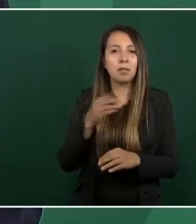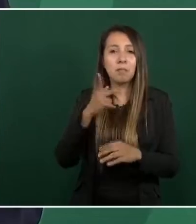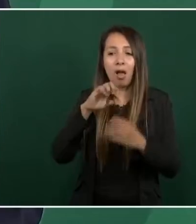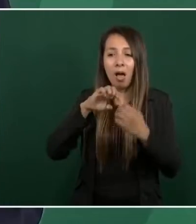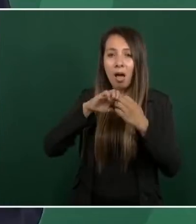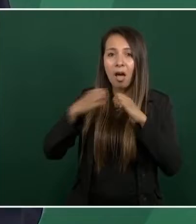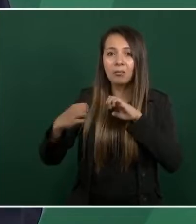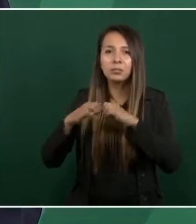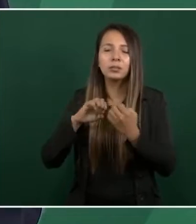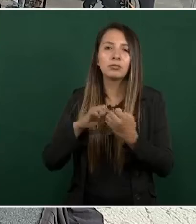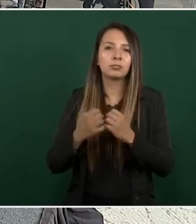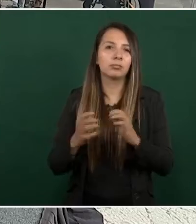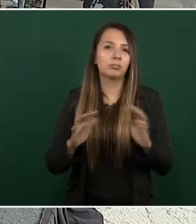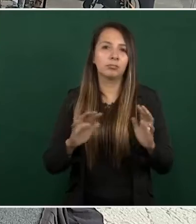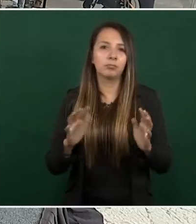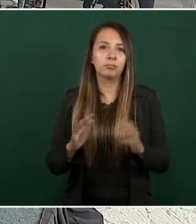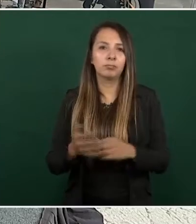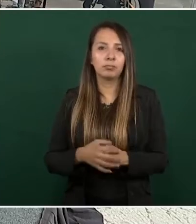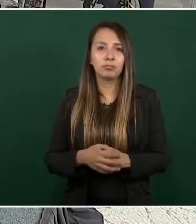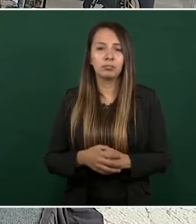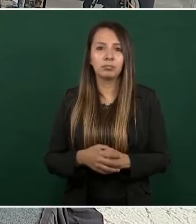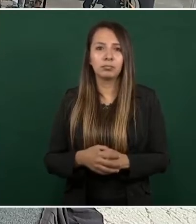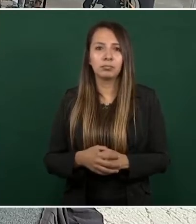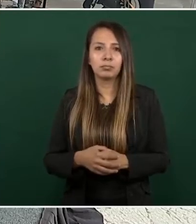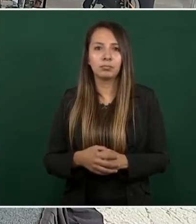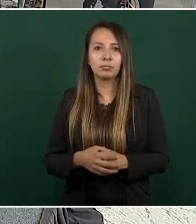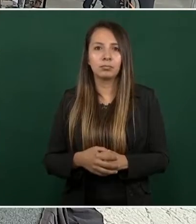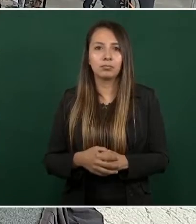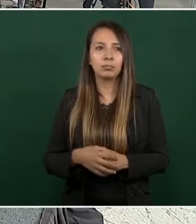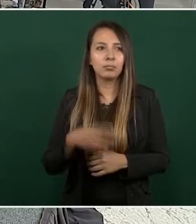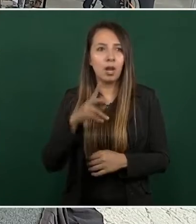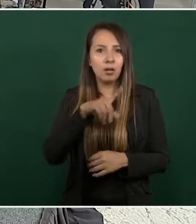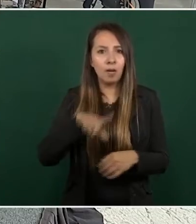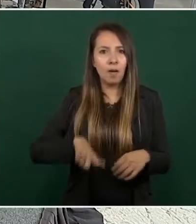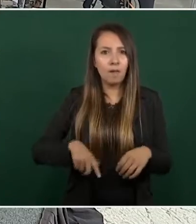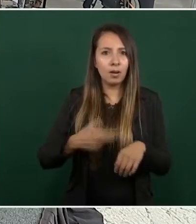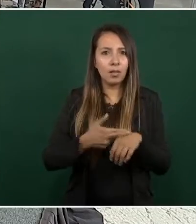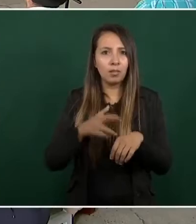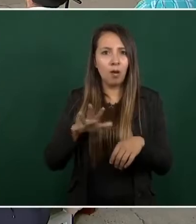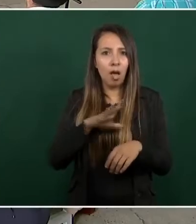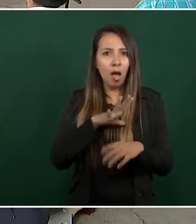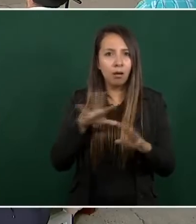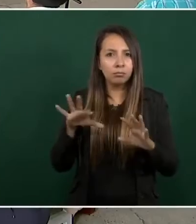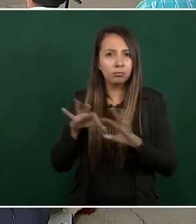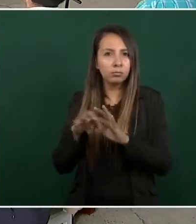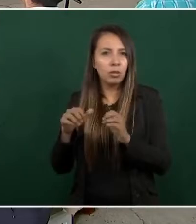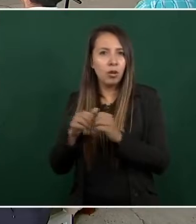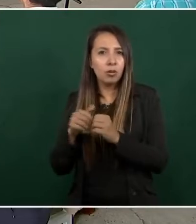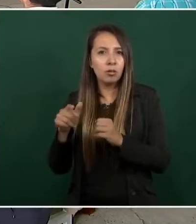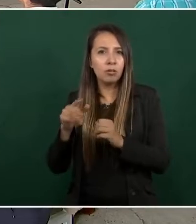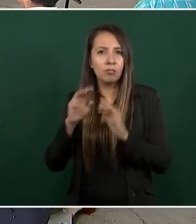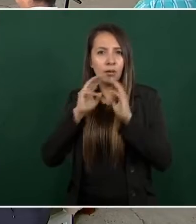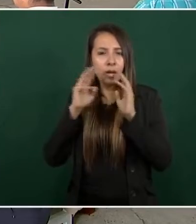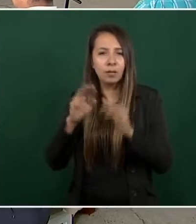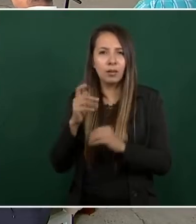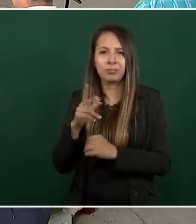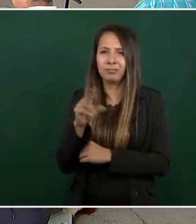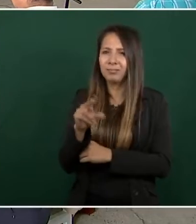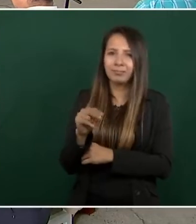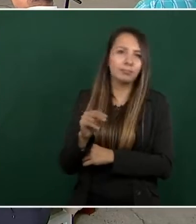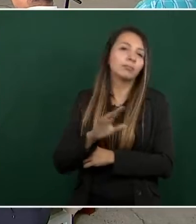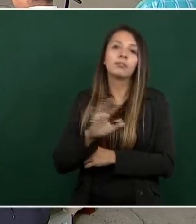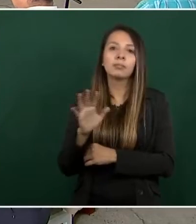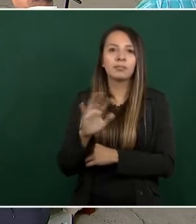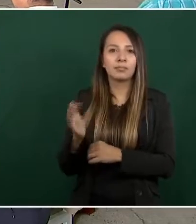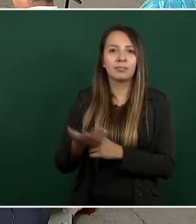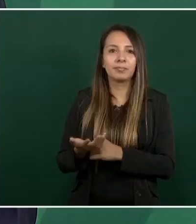la gobernadora no tiene nexos con el crimen organizado. No. ¿No va a haber nexos legales, entonces? No,